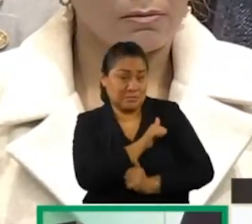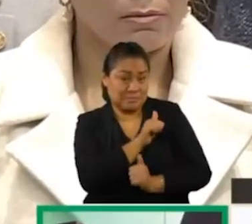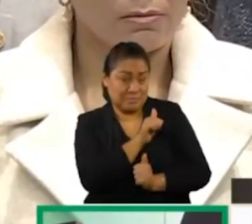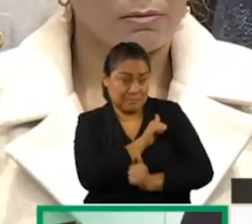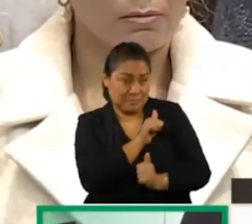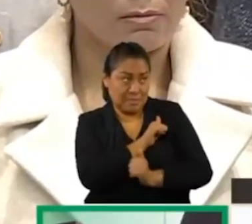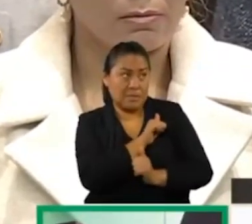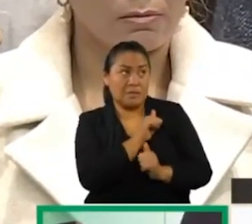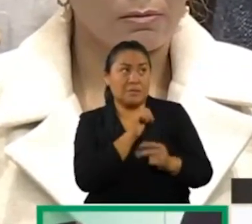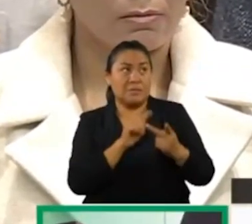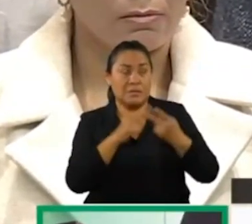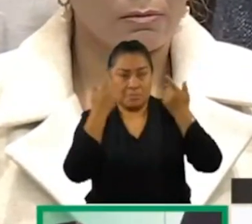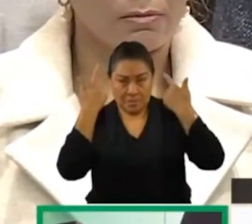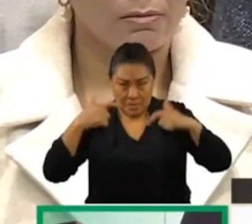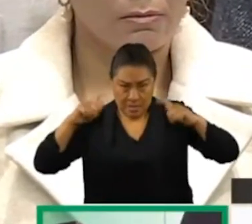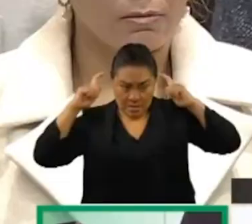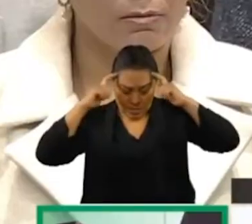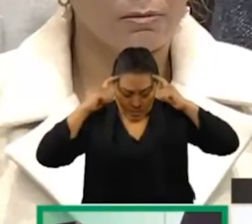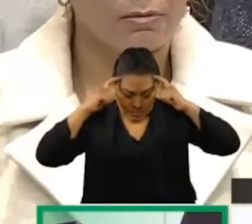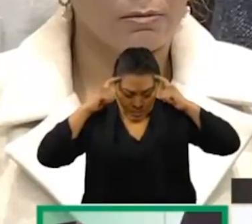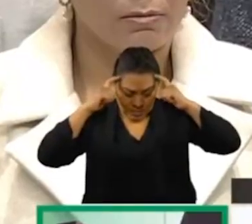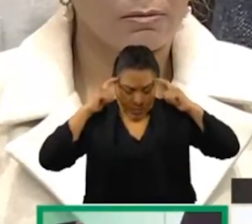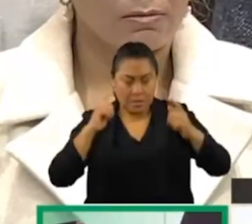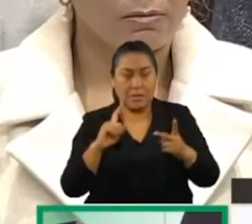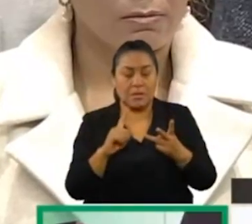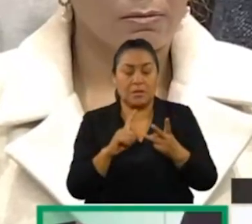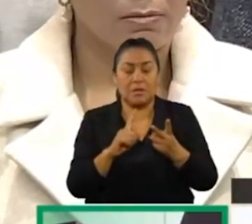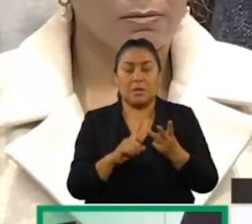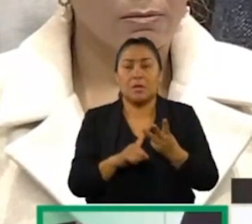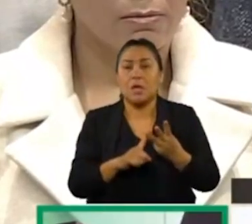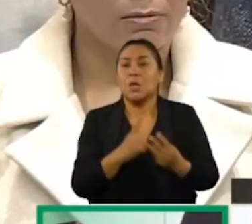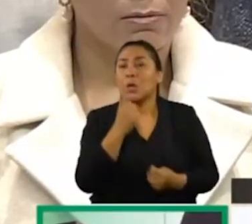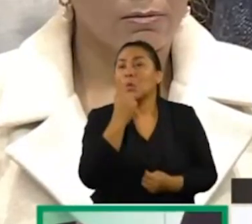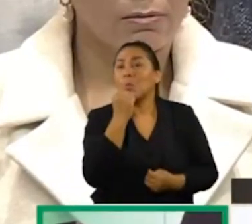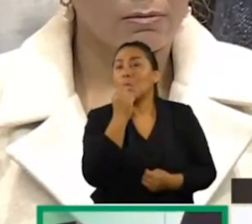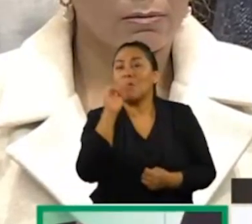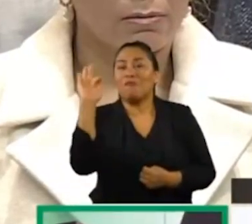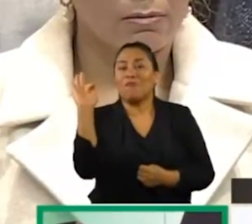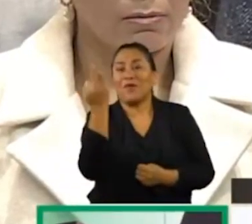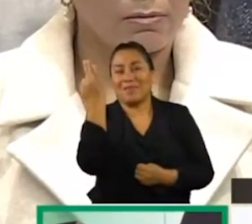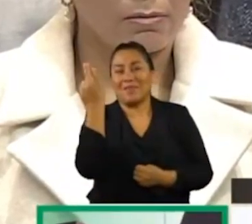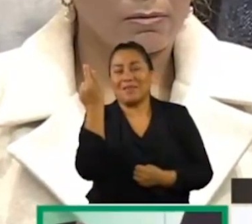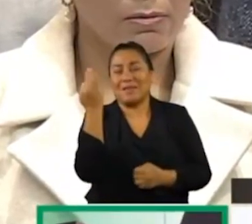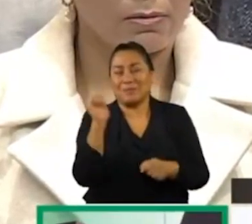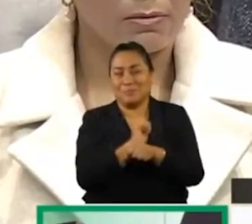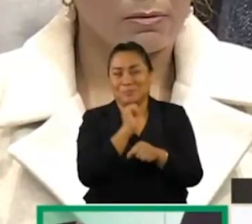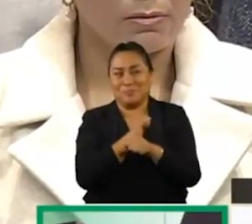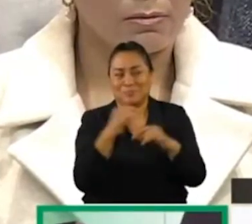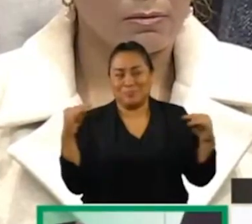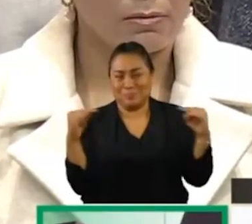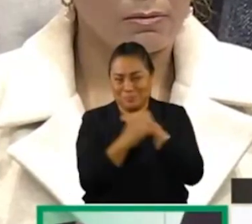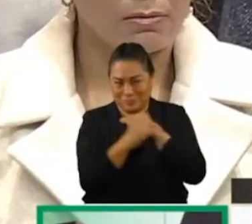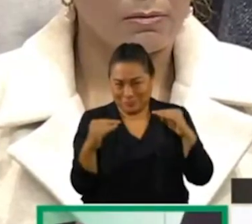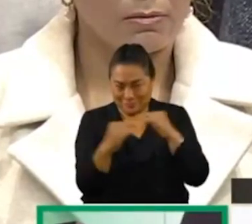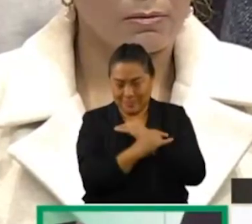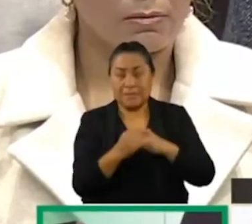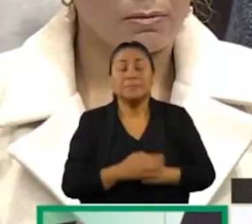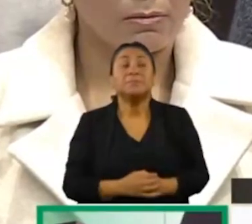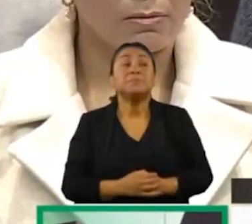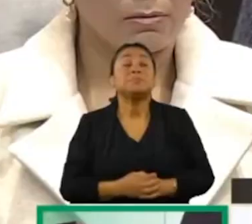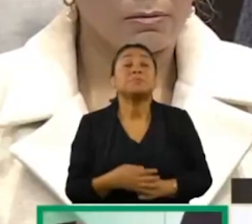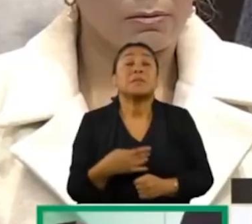de la Marina y de la Policía Federal de Caminos. Pero el grueso de sus